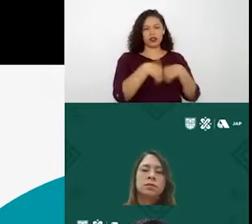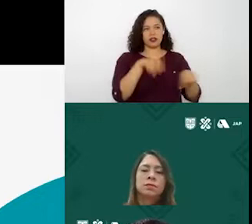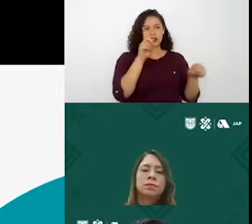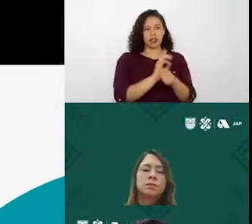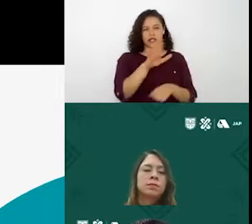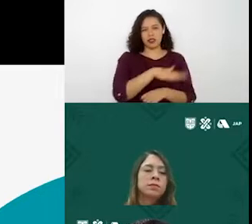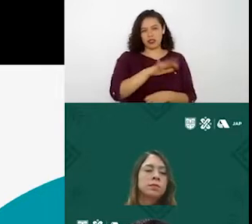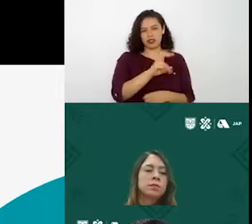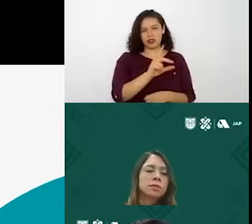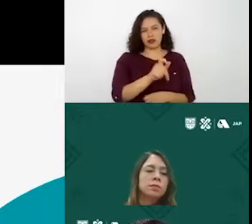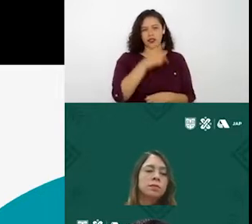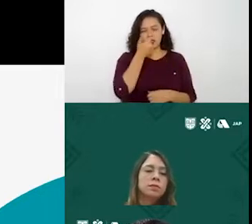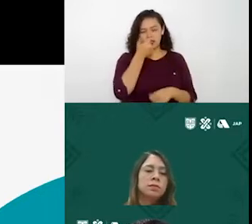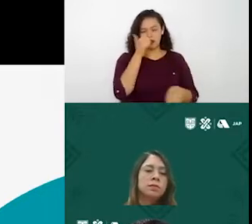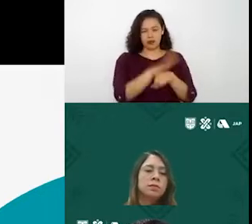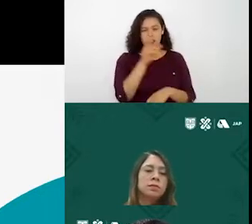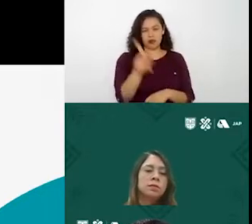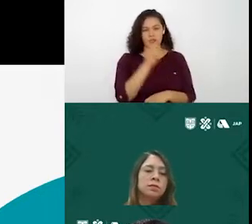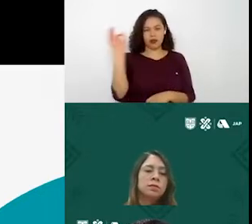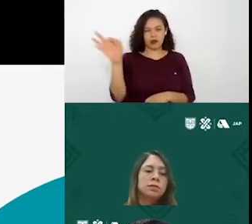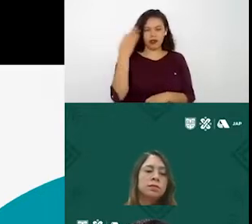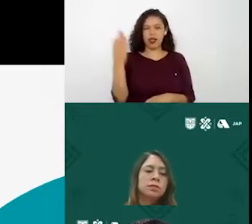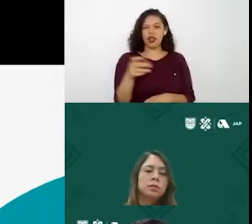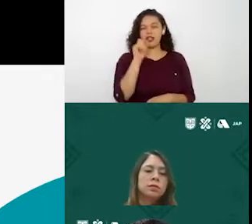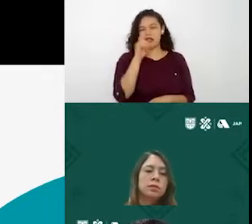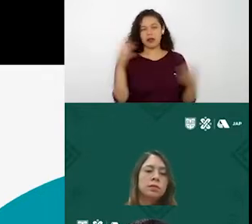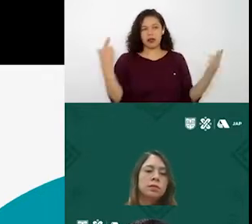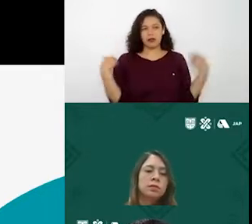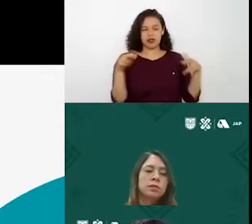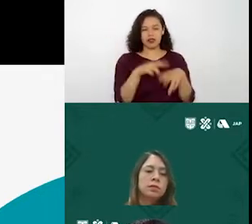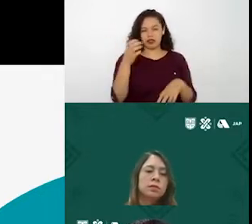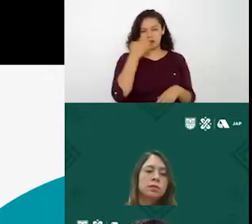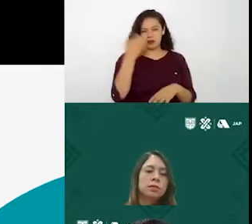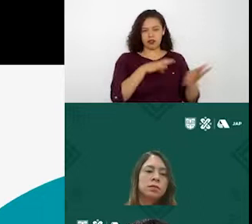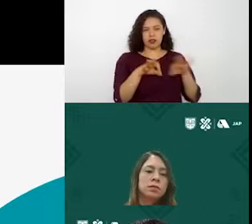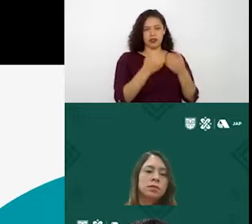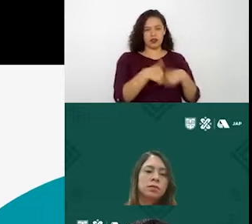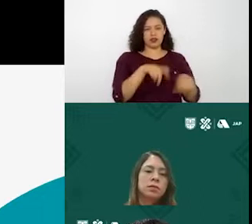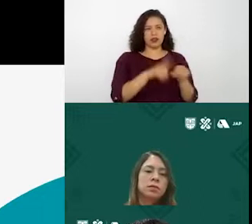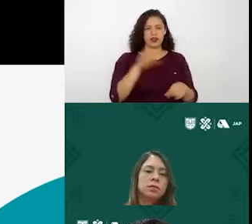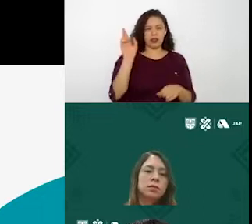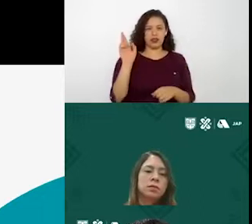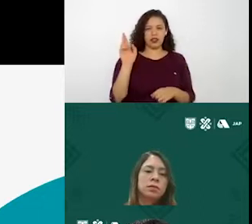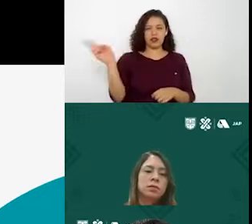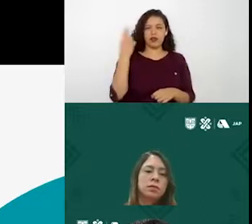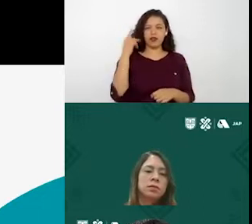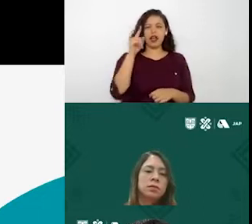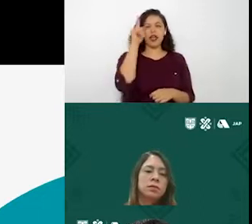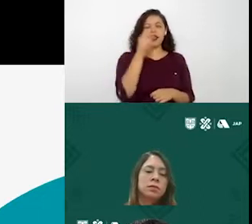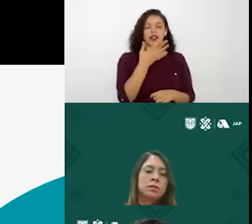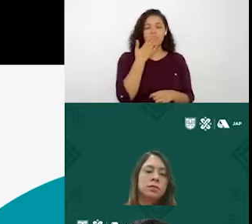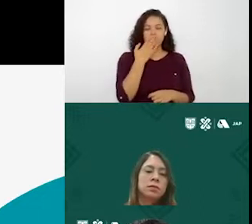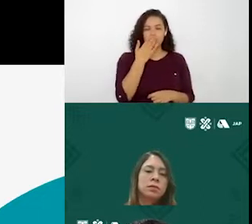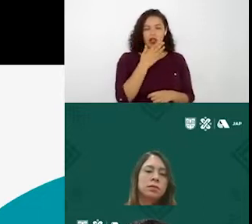en la administración pública federal y como docente en la escuela de trabajo social de la Universidad de Sonora desde